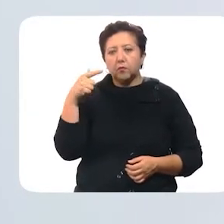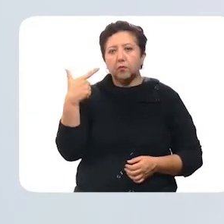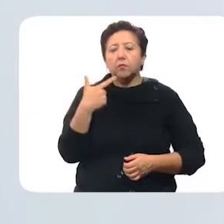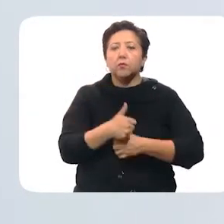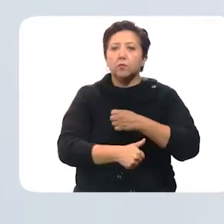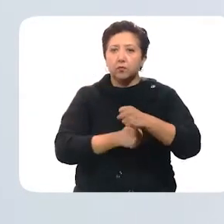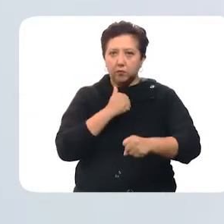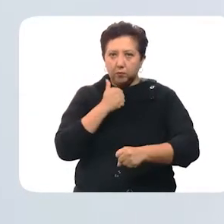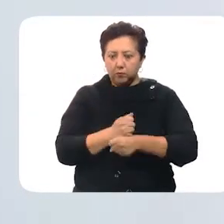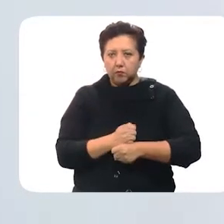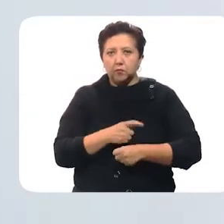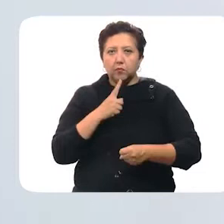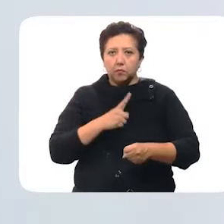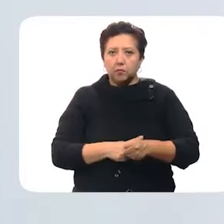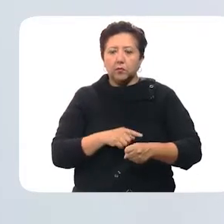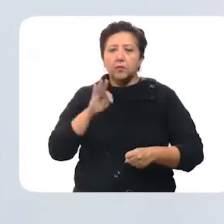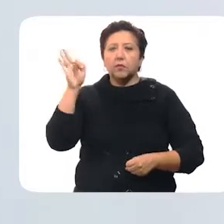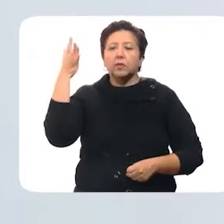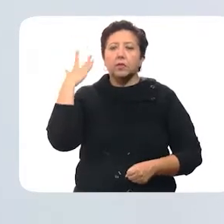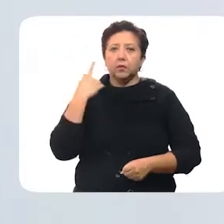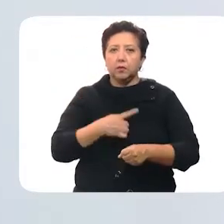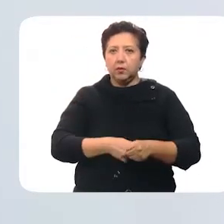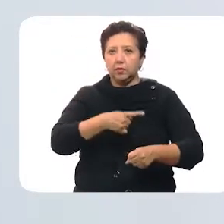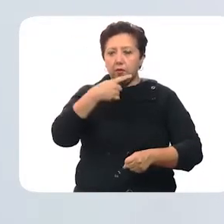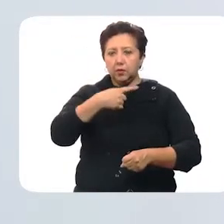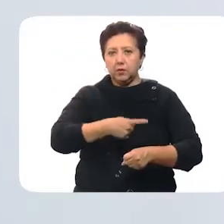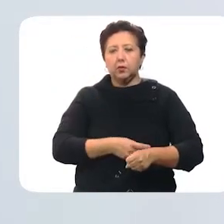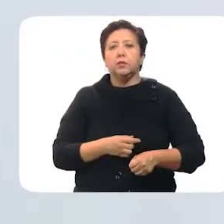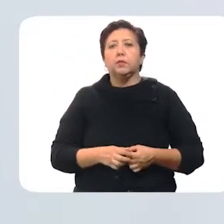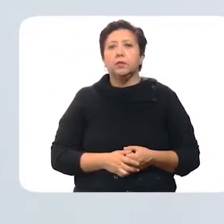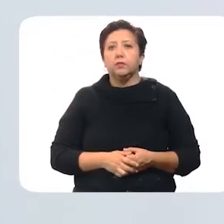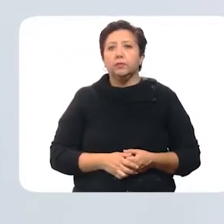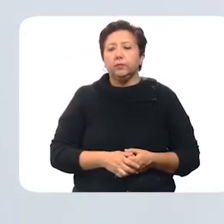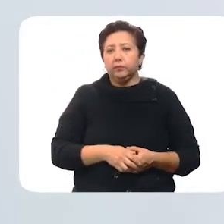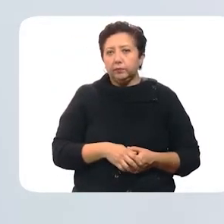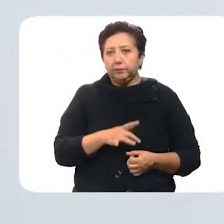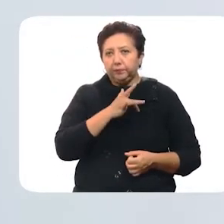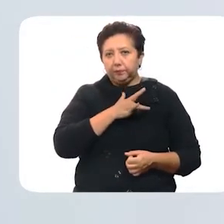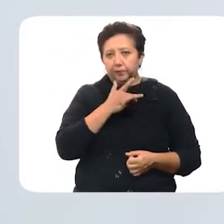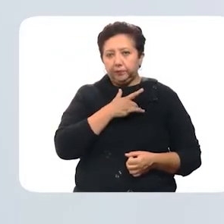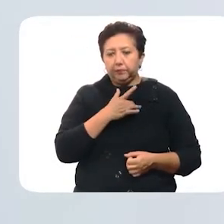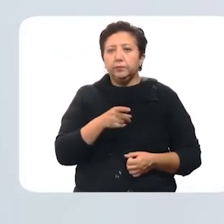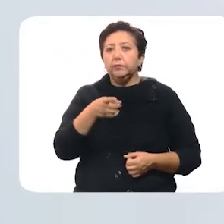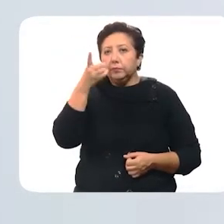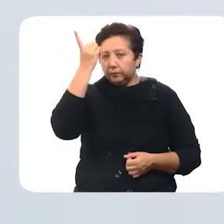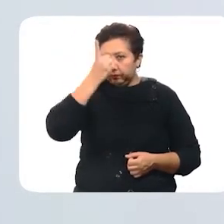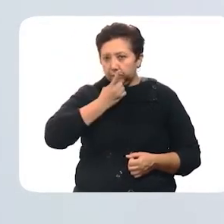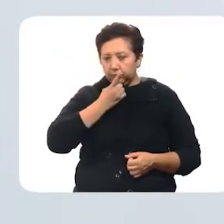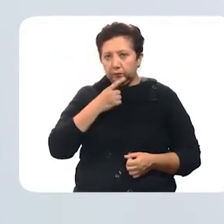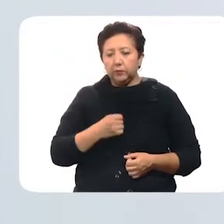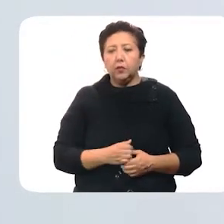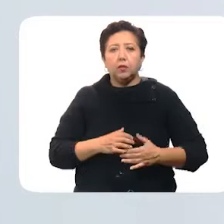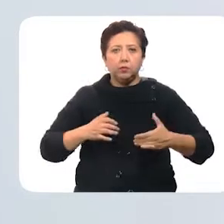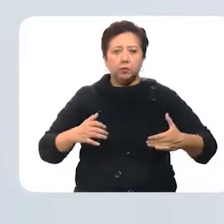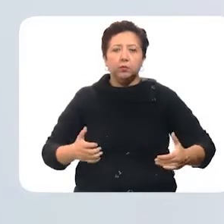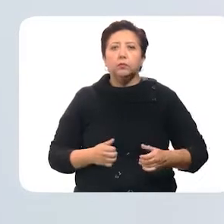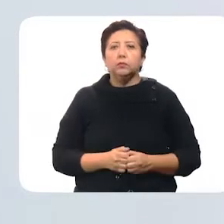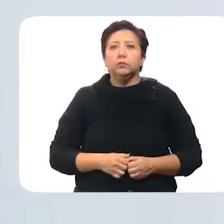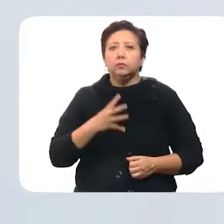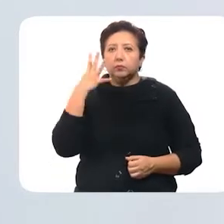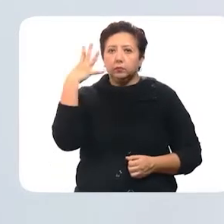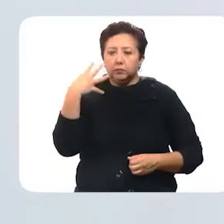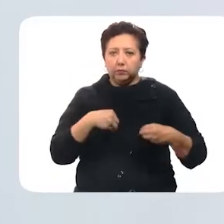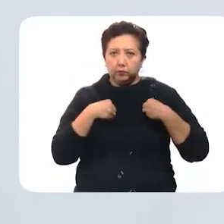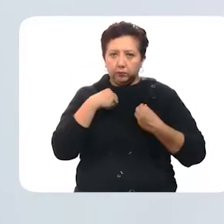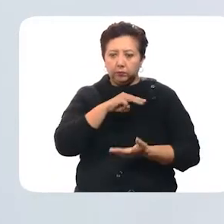87 años. Sus principales enfermedades fueron hipertensión arterial sistémica, cardiopatía, diabetes mellitus y obesidad.